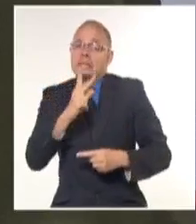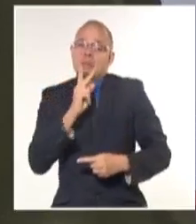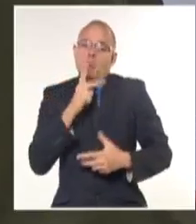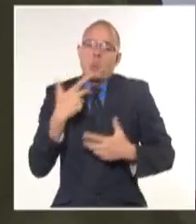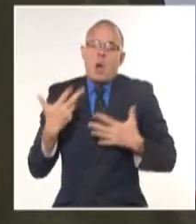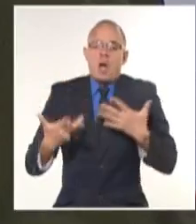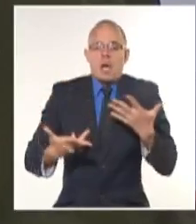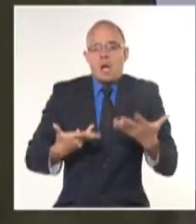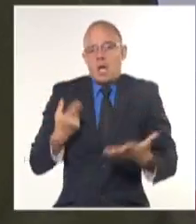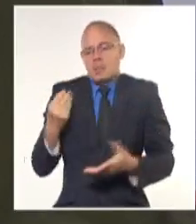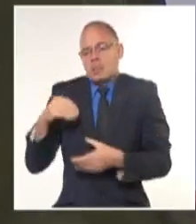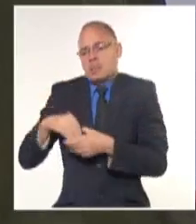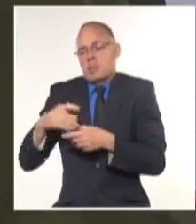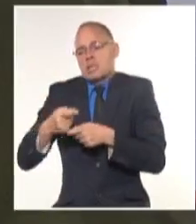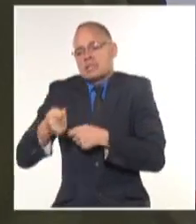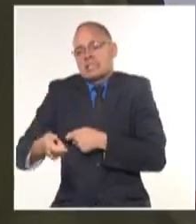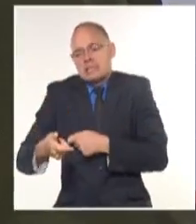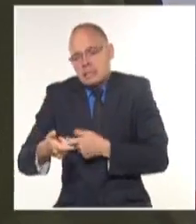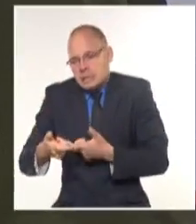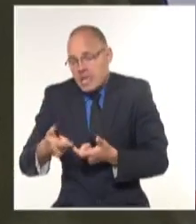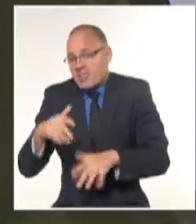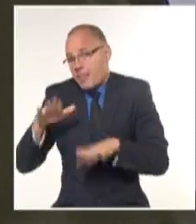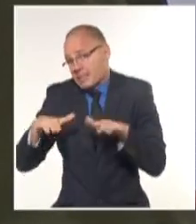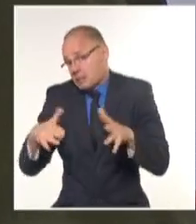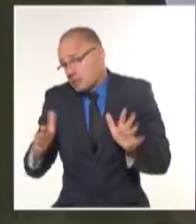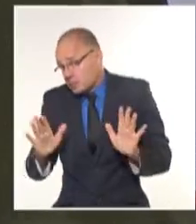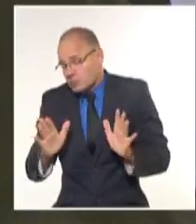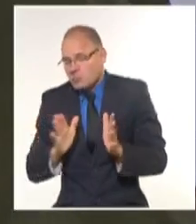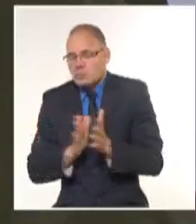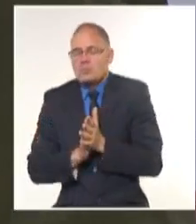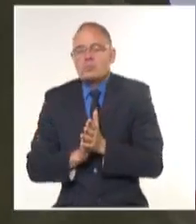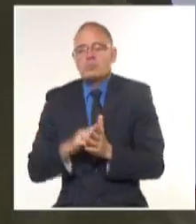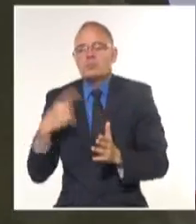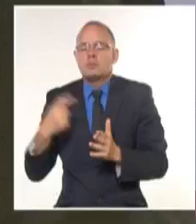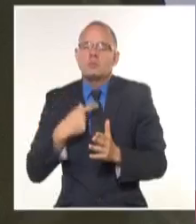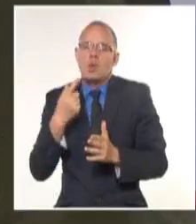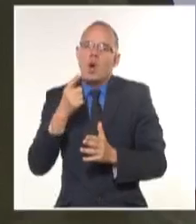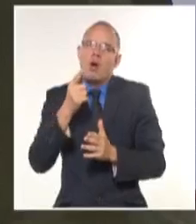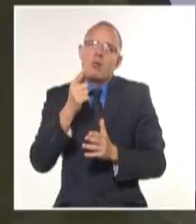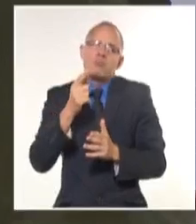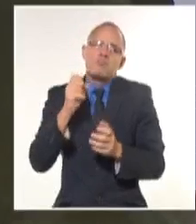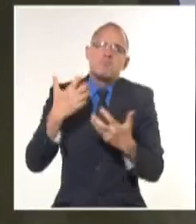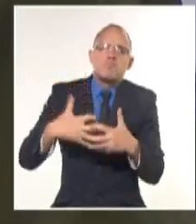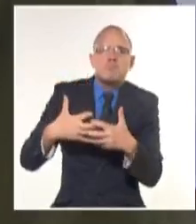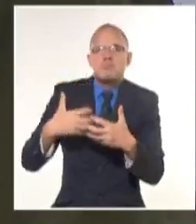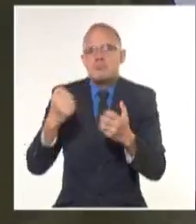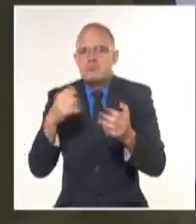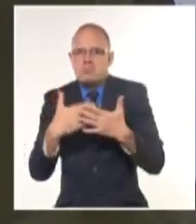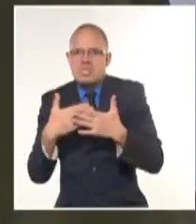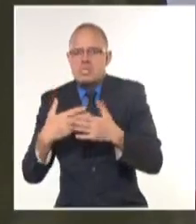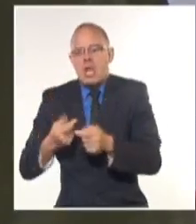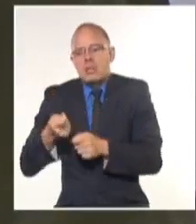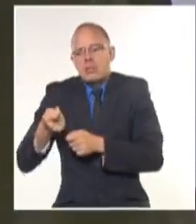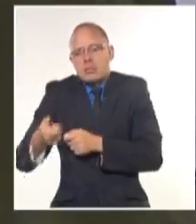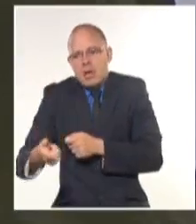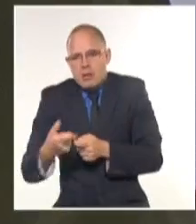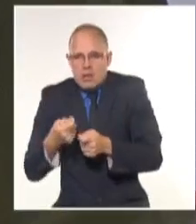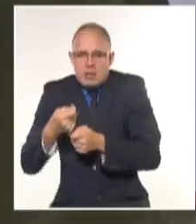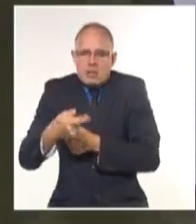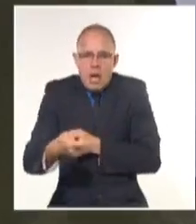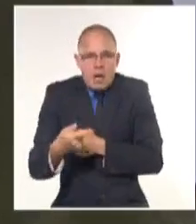por parte, primero, de los que lo poseen, de los que lo administran en primer lugar. Pero ha habido determinadas concertaciones, lo hablamos en el programa